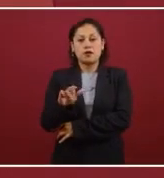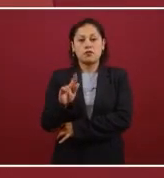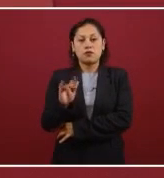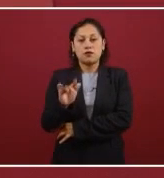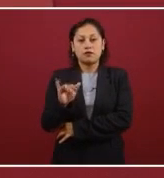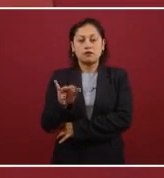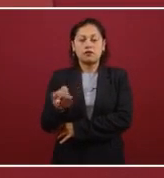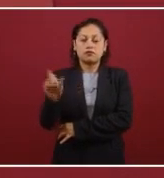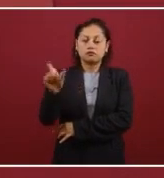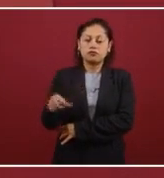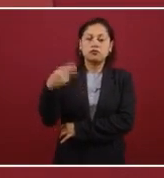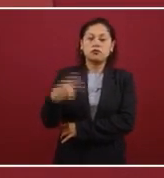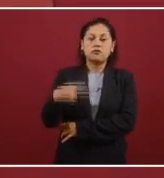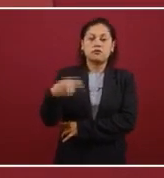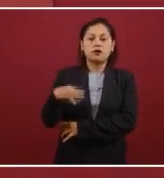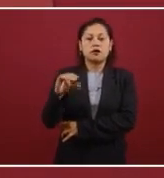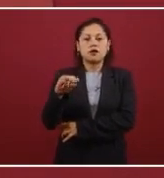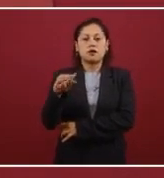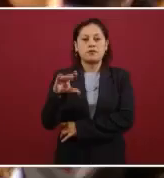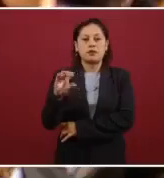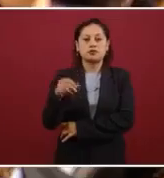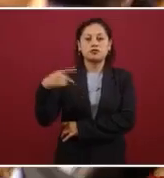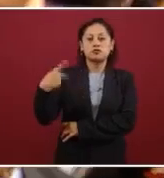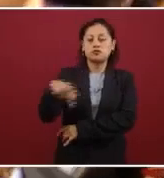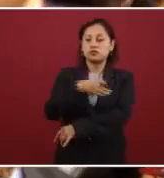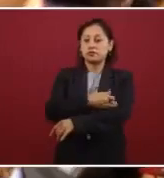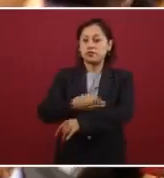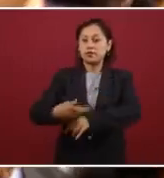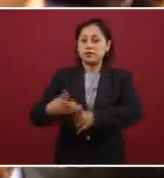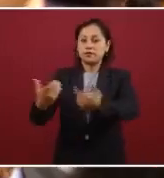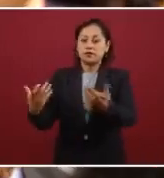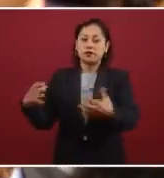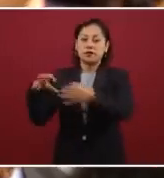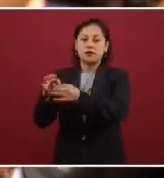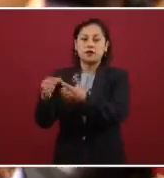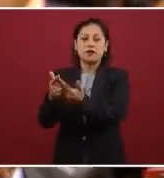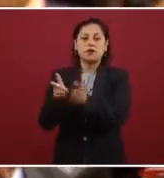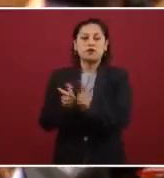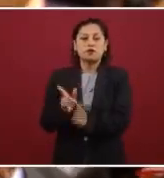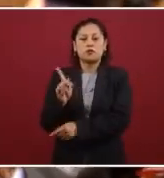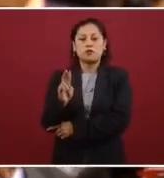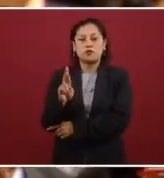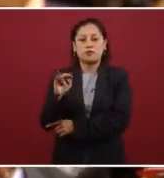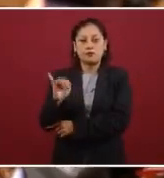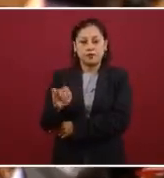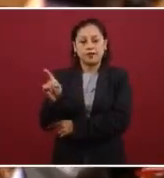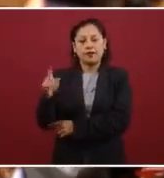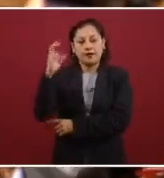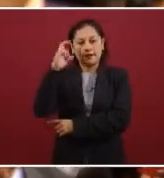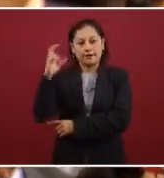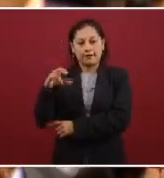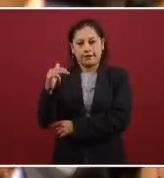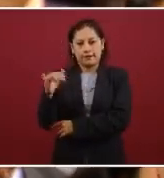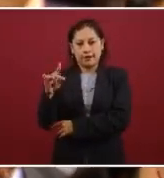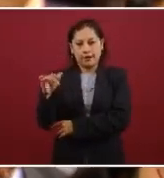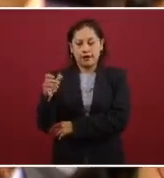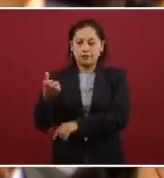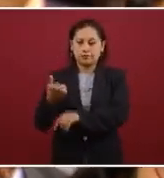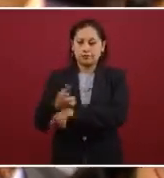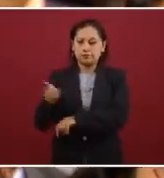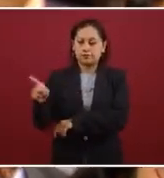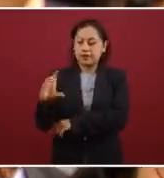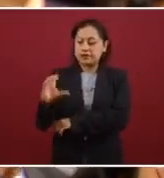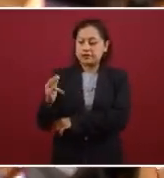de una familia con vínculos priistas en Hidalgo, como David Penchina, el exdirector de Infonavit, que